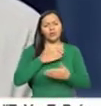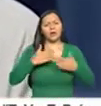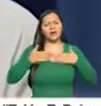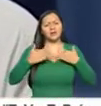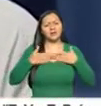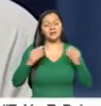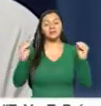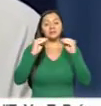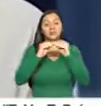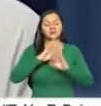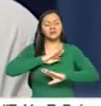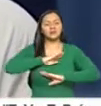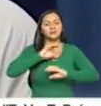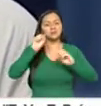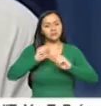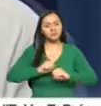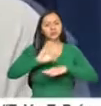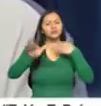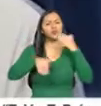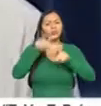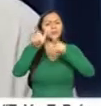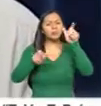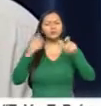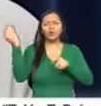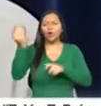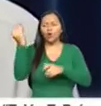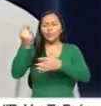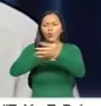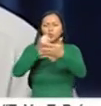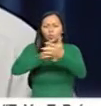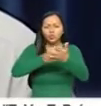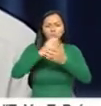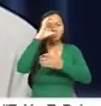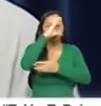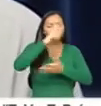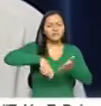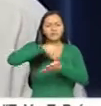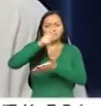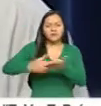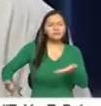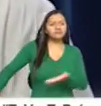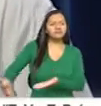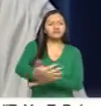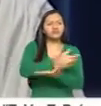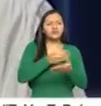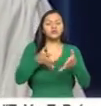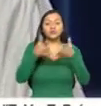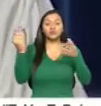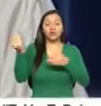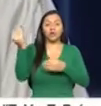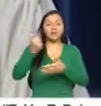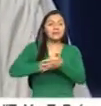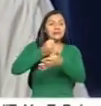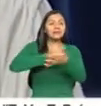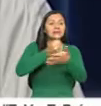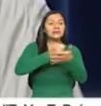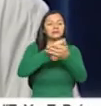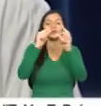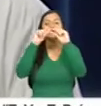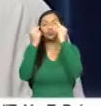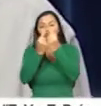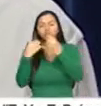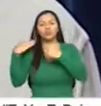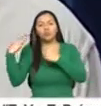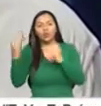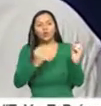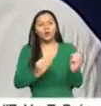íntima satisfacción ver todo lo que se han jugado estos jóvenes, lo que se han jugado estos chicos, lo que han logrado. Miles de jóvenes organizados